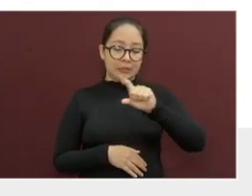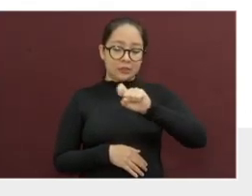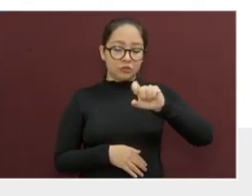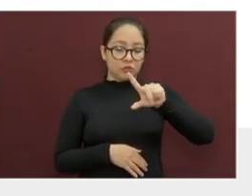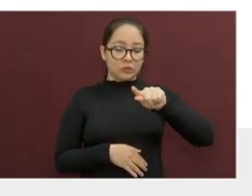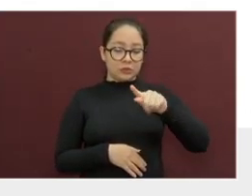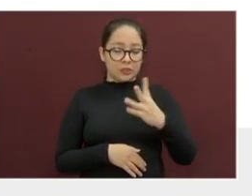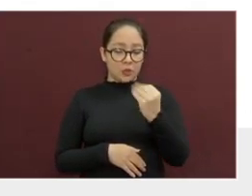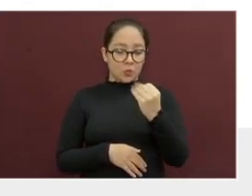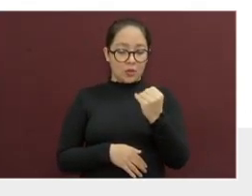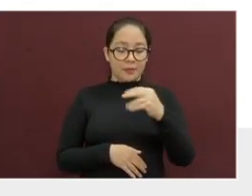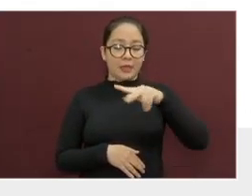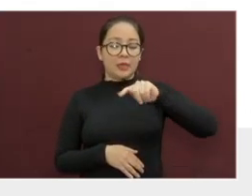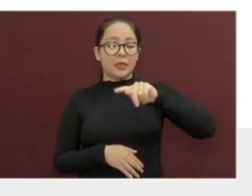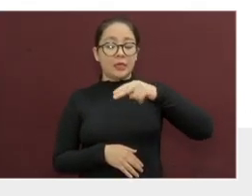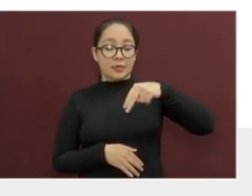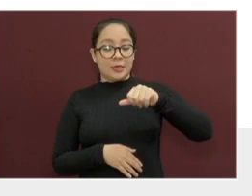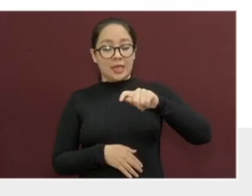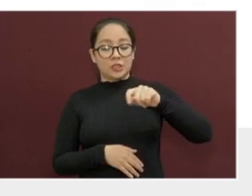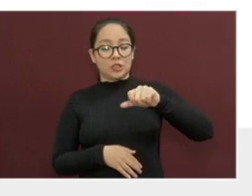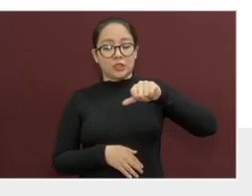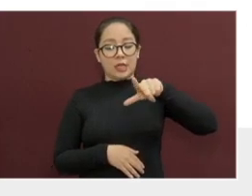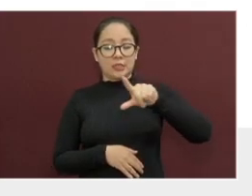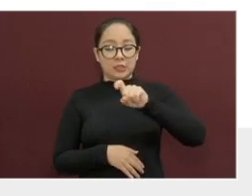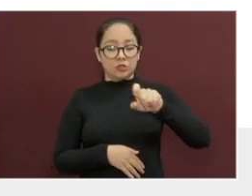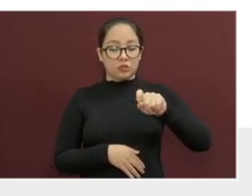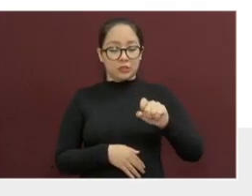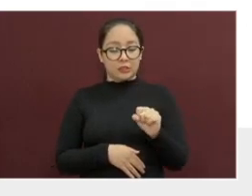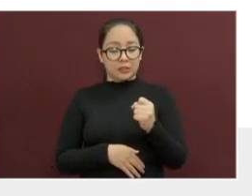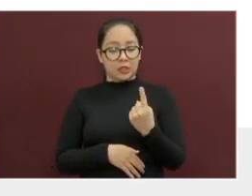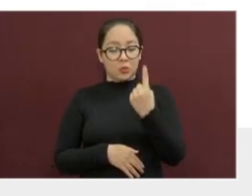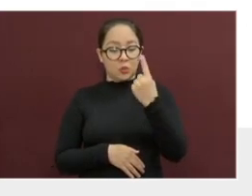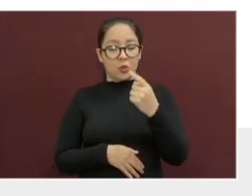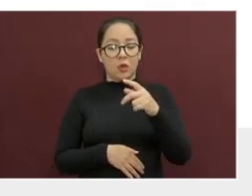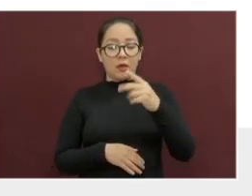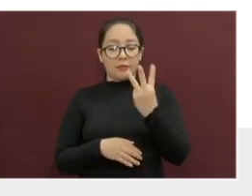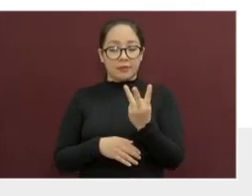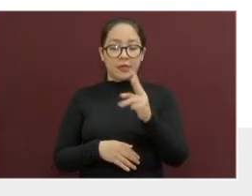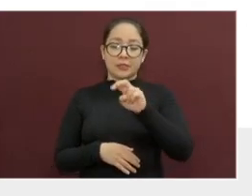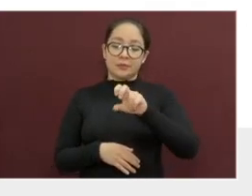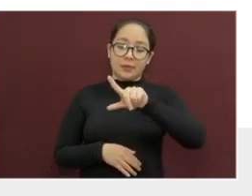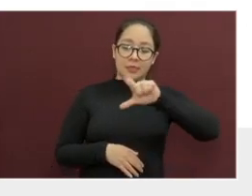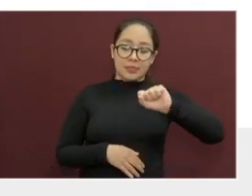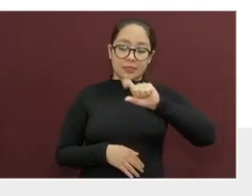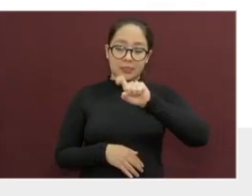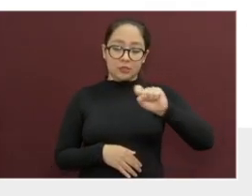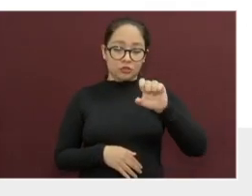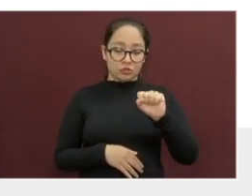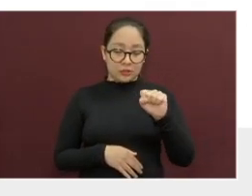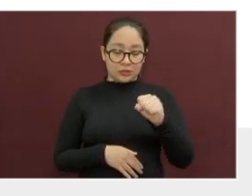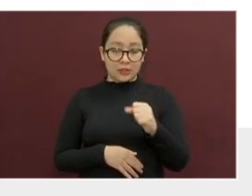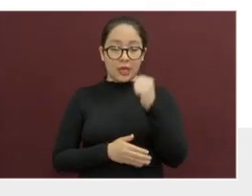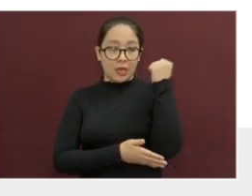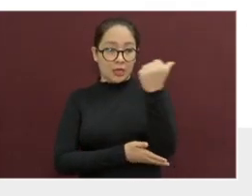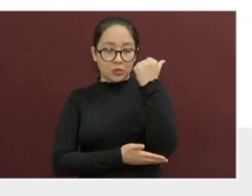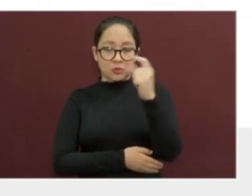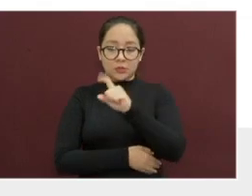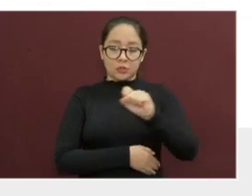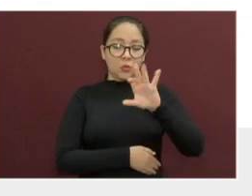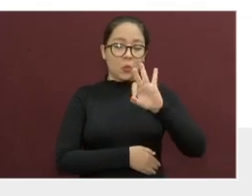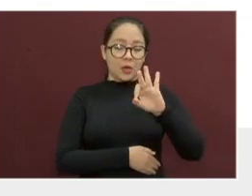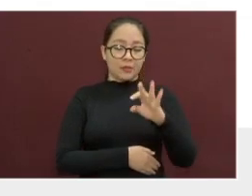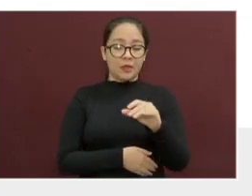nanchital 161 tres valles 160 acayucan 140